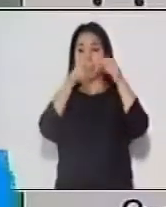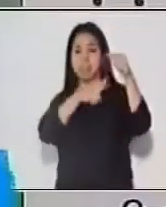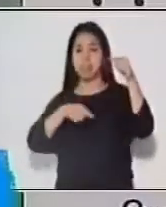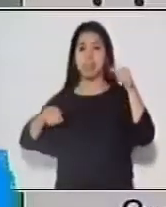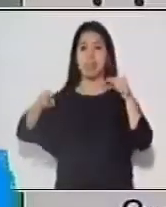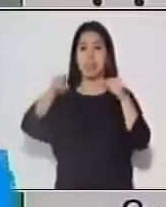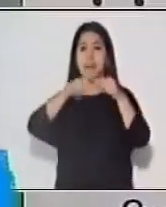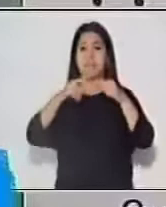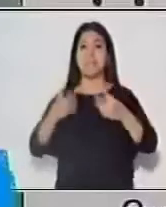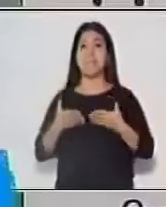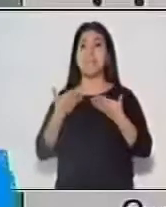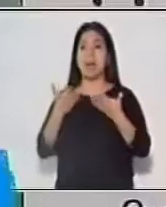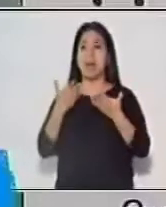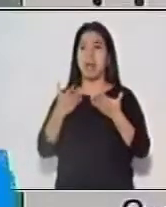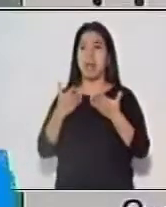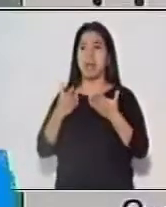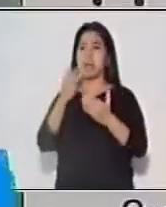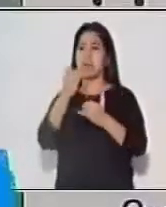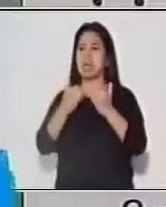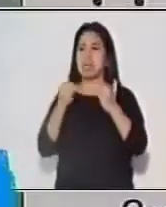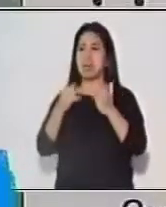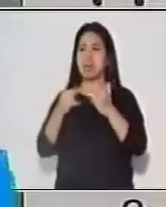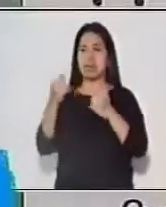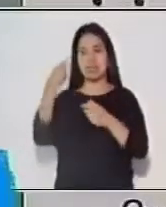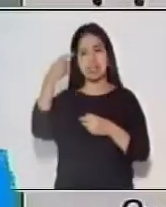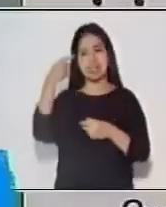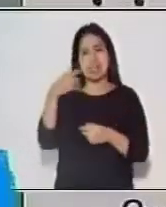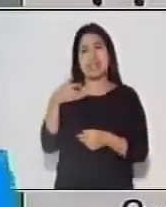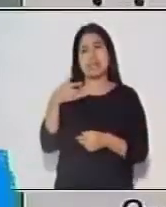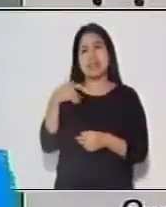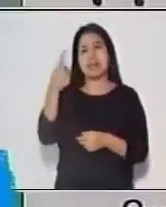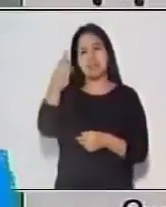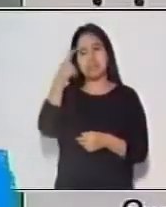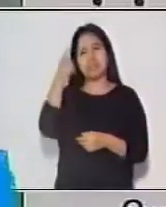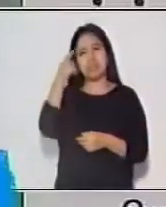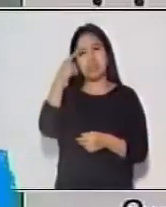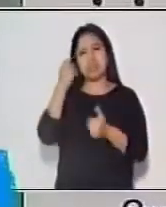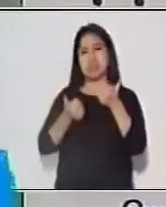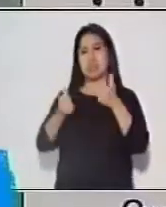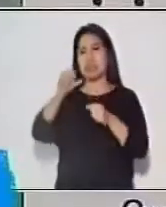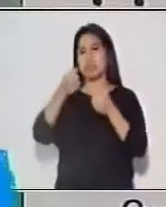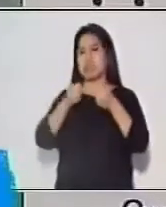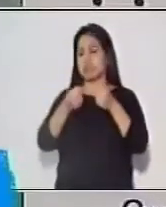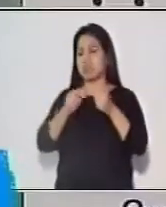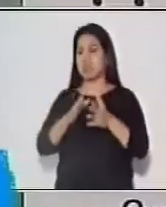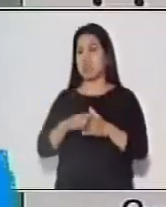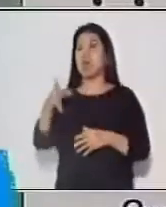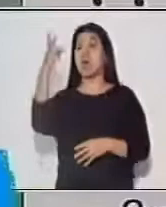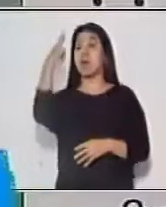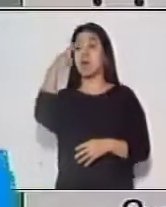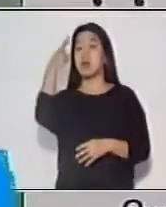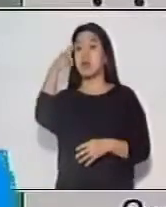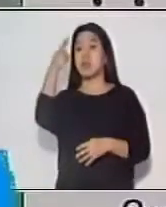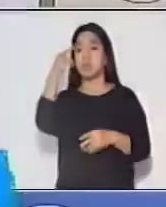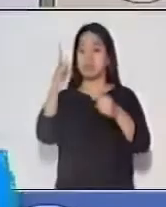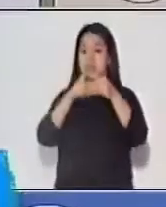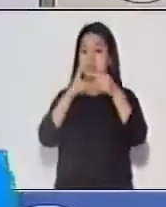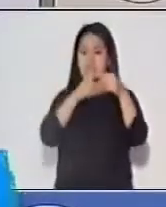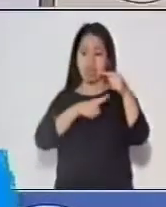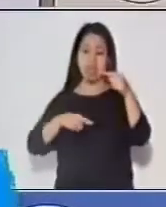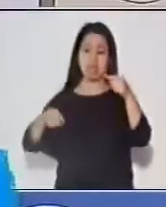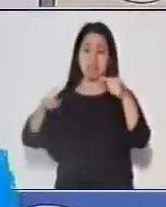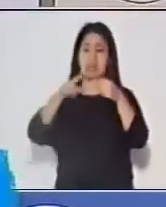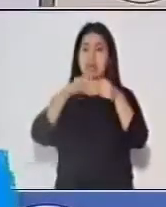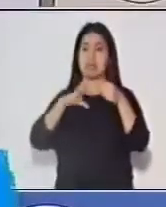de darle el sentido científico a lo que estamos haciendo. Recordemos que la elipse tiene esta